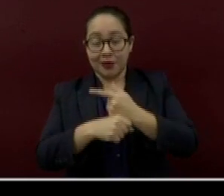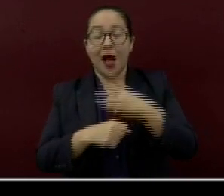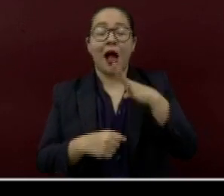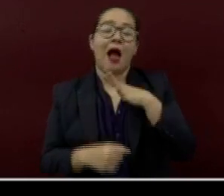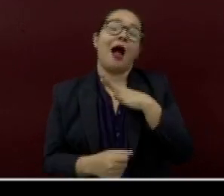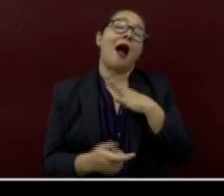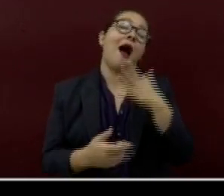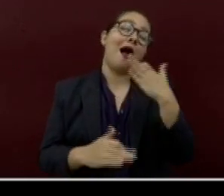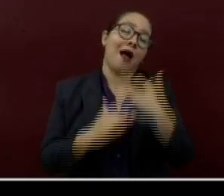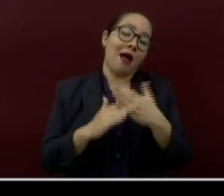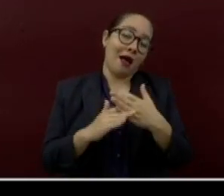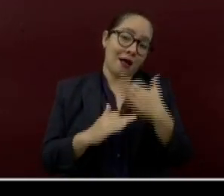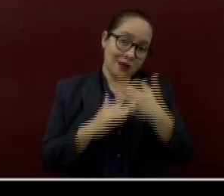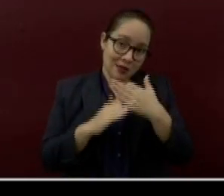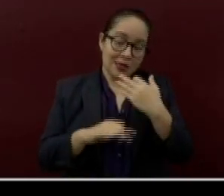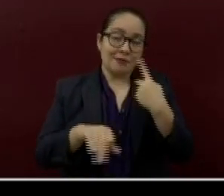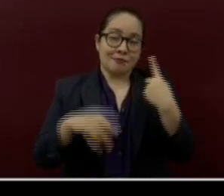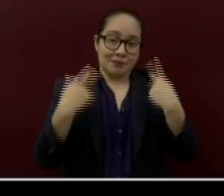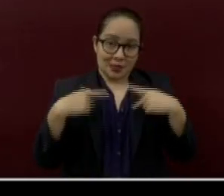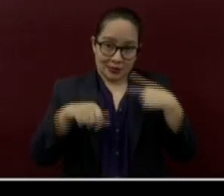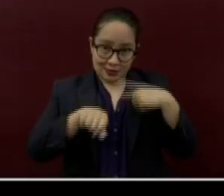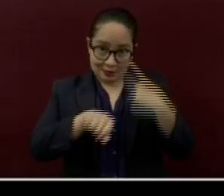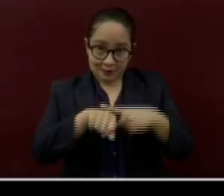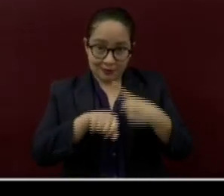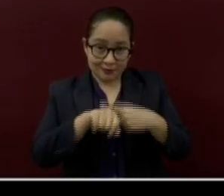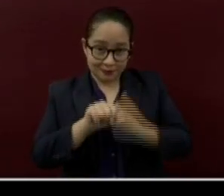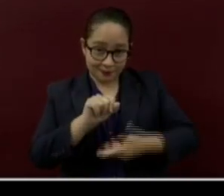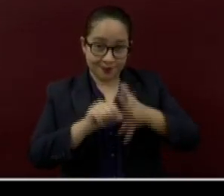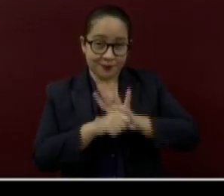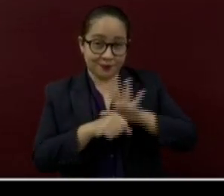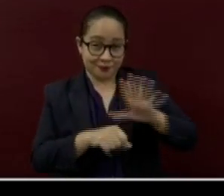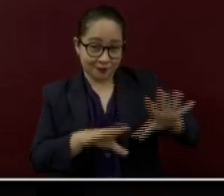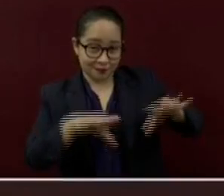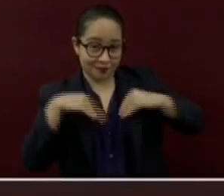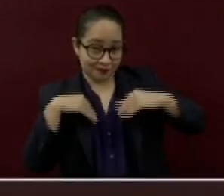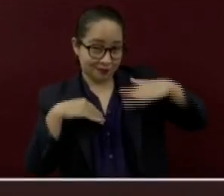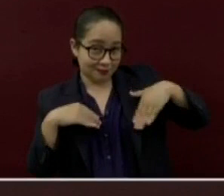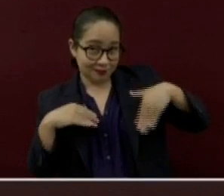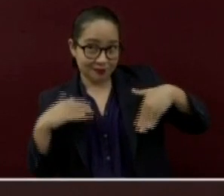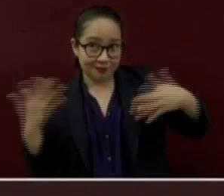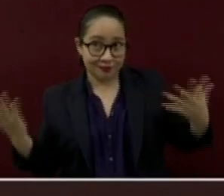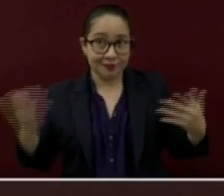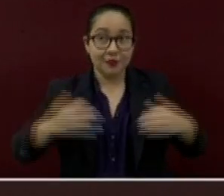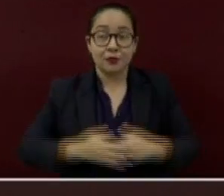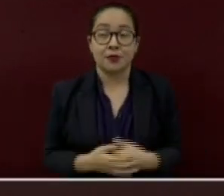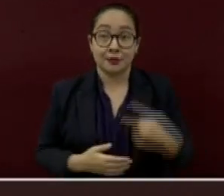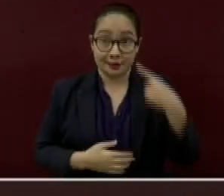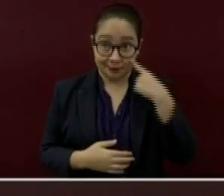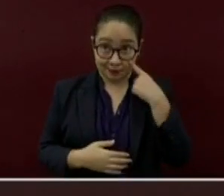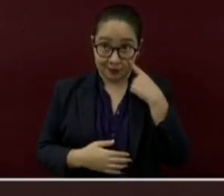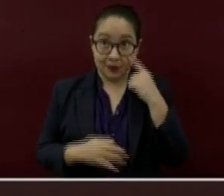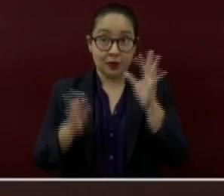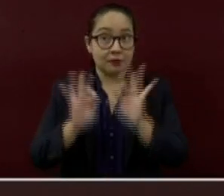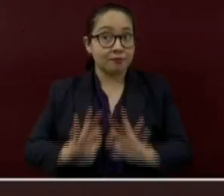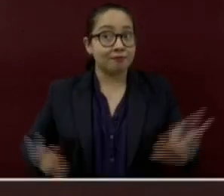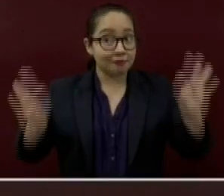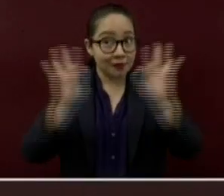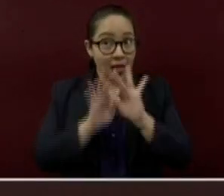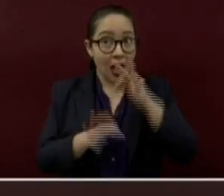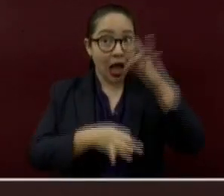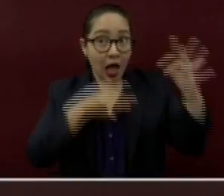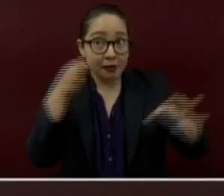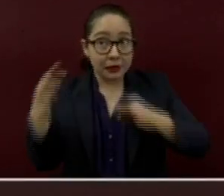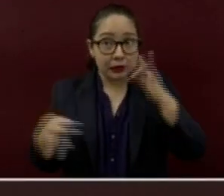presencia de pacientes que recién desarrollaron la enfermedad ahora considero importante insistir